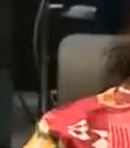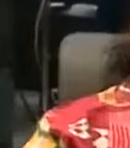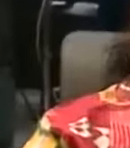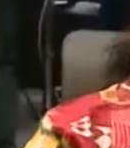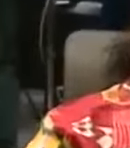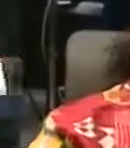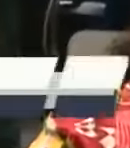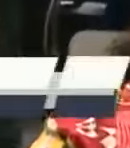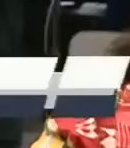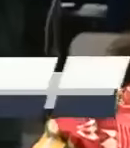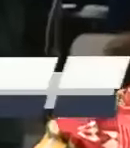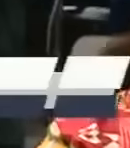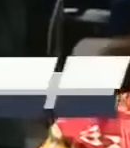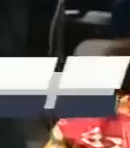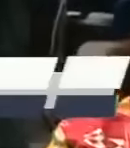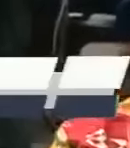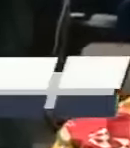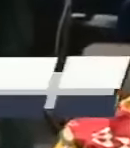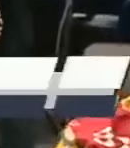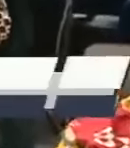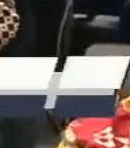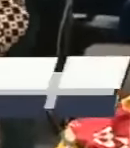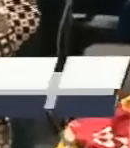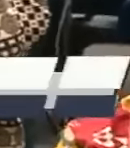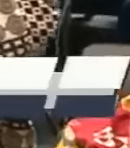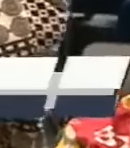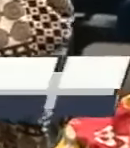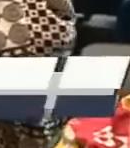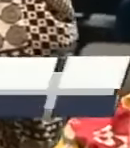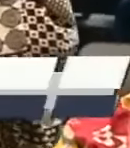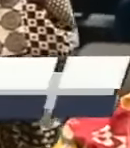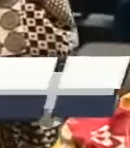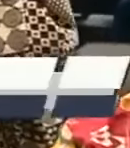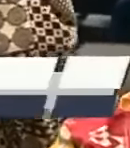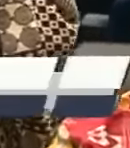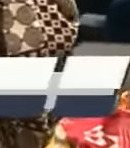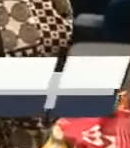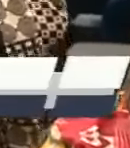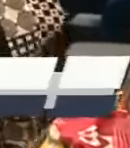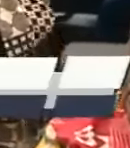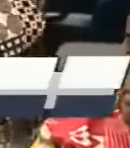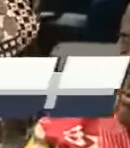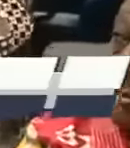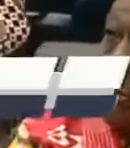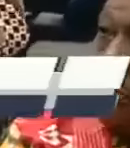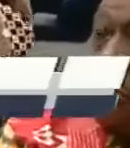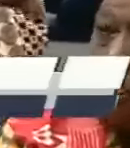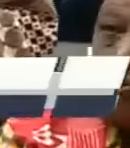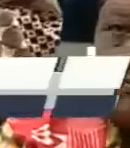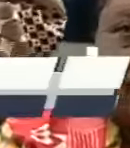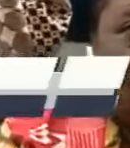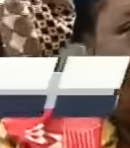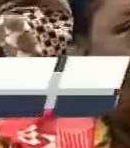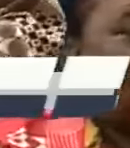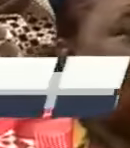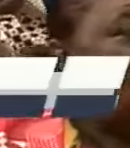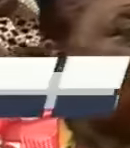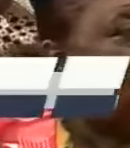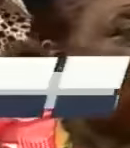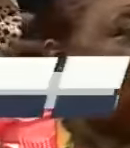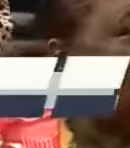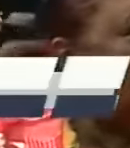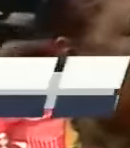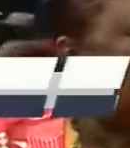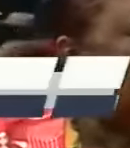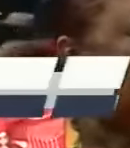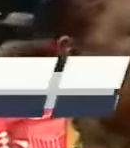guayú utilizamos que es paingua. Cuando nosotros decimos paingua, es una convocatoria de alma, es